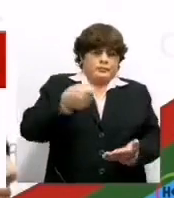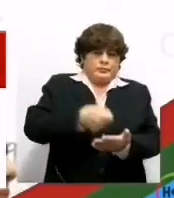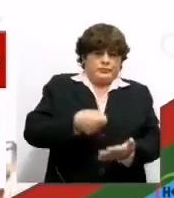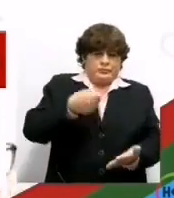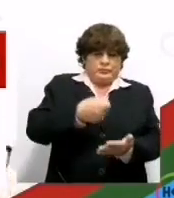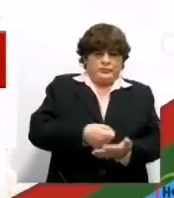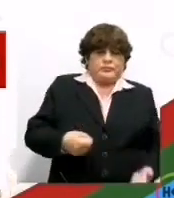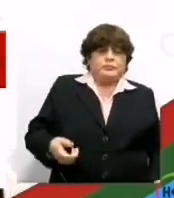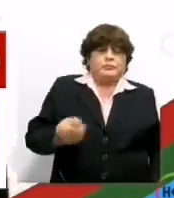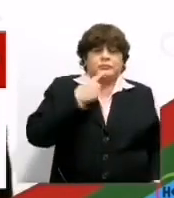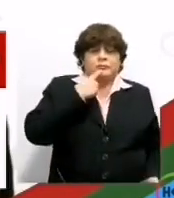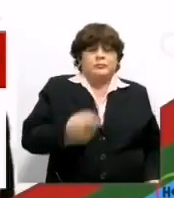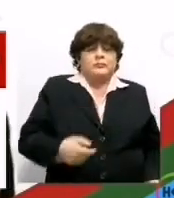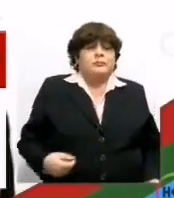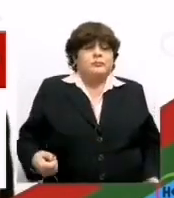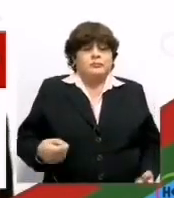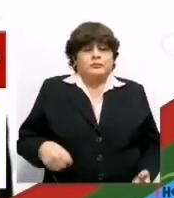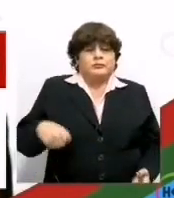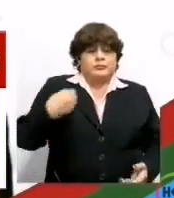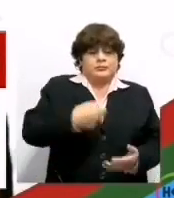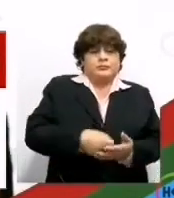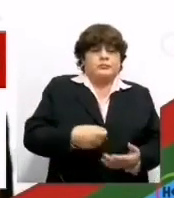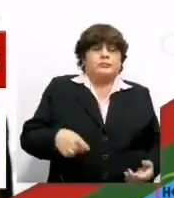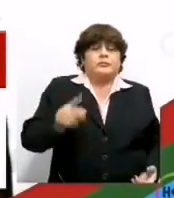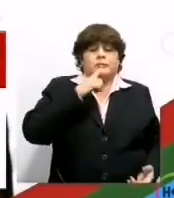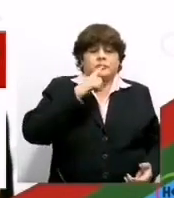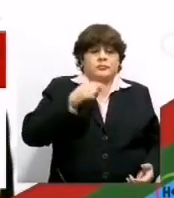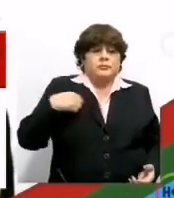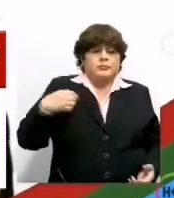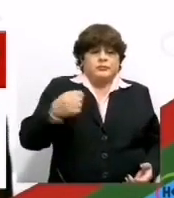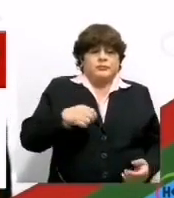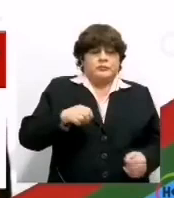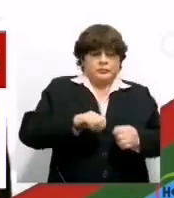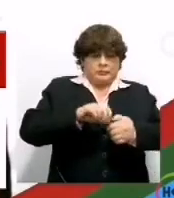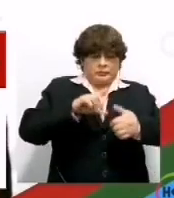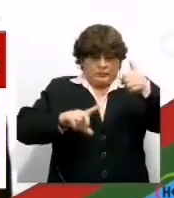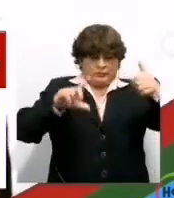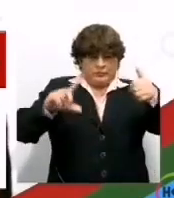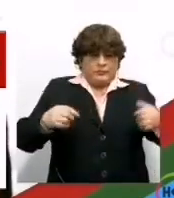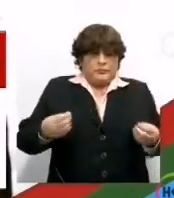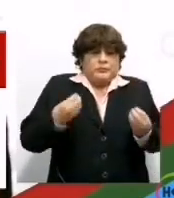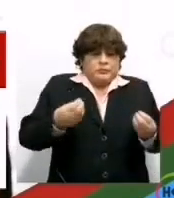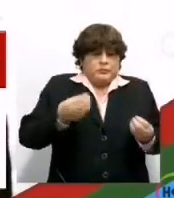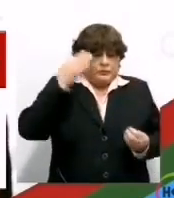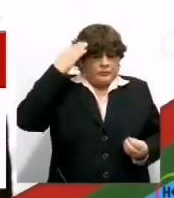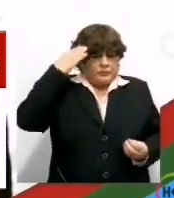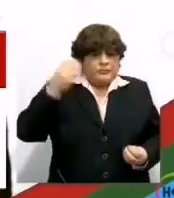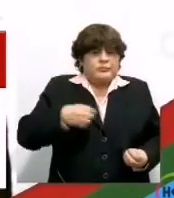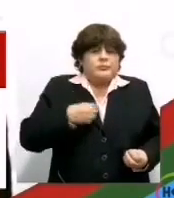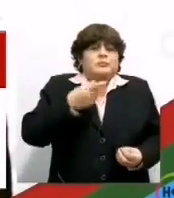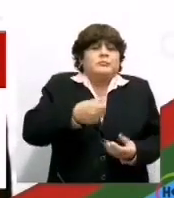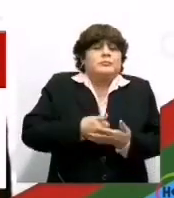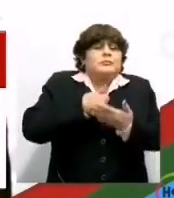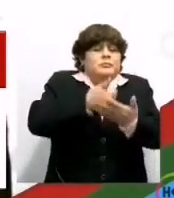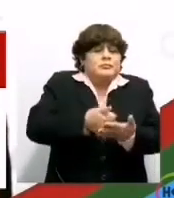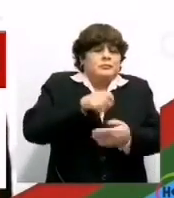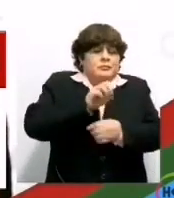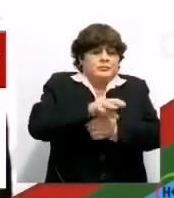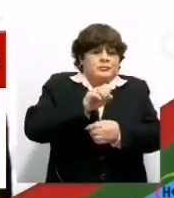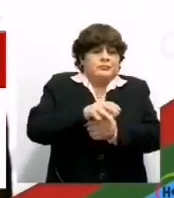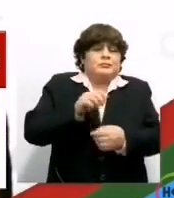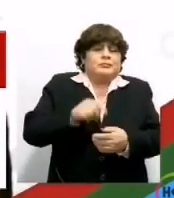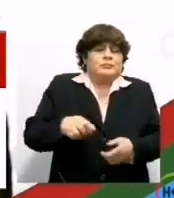que es importante para resolver los problemas de la región si él sabe que cómo se hace Por qué no le ayuda a sus